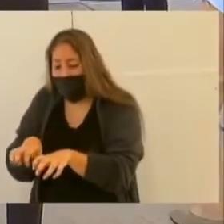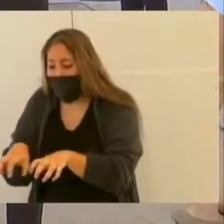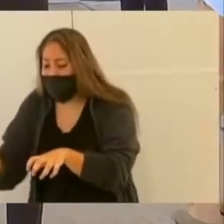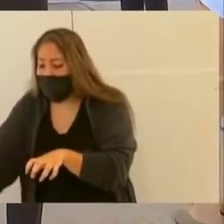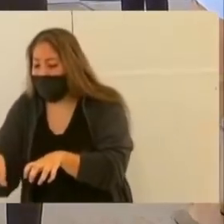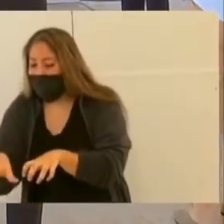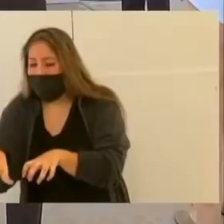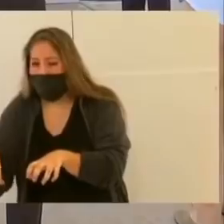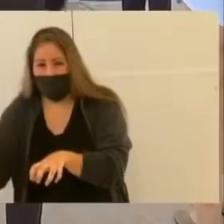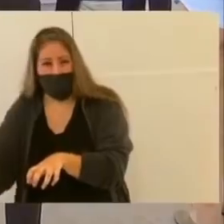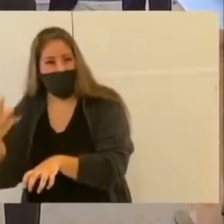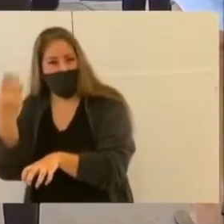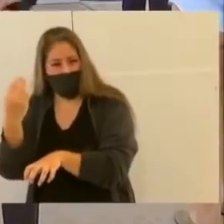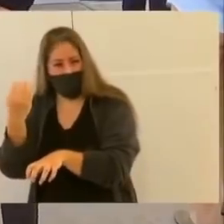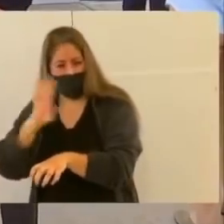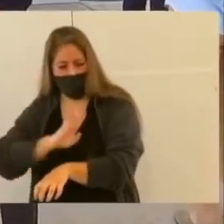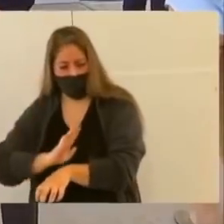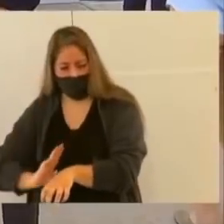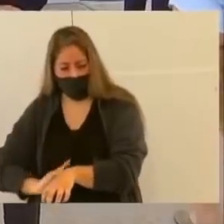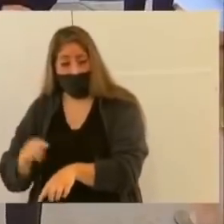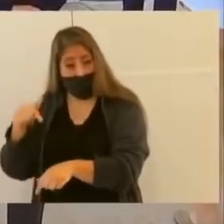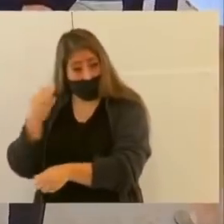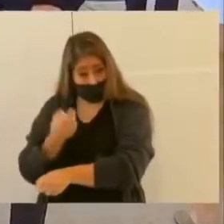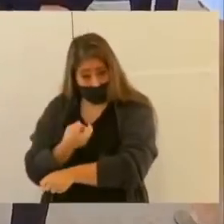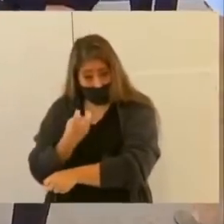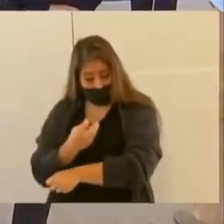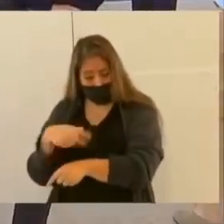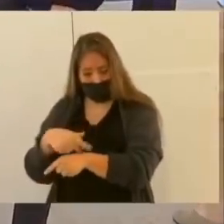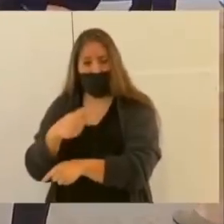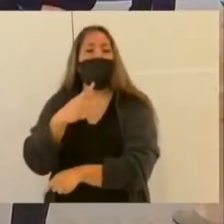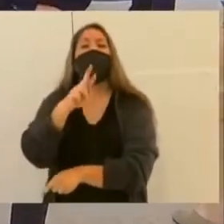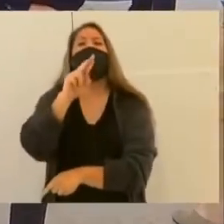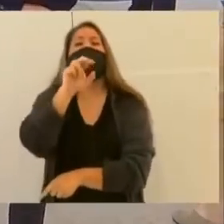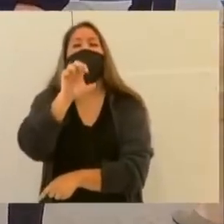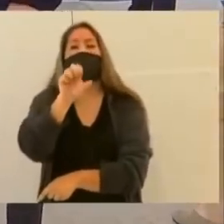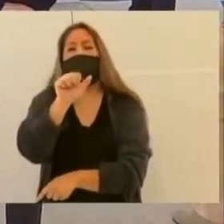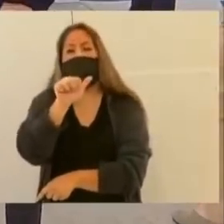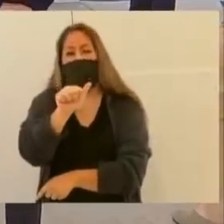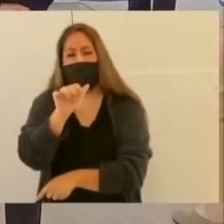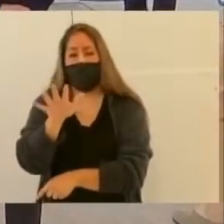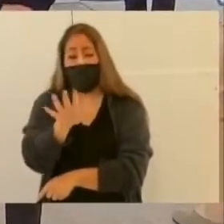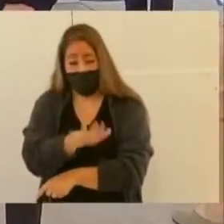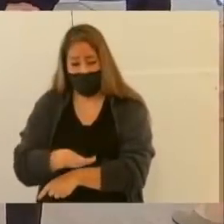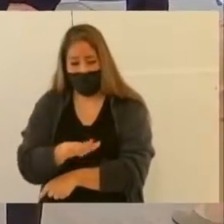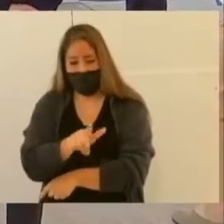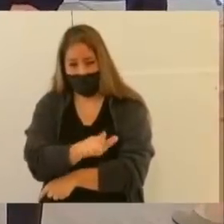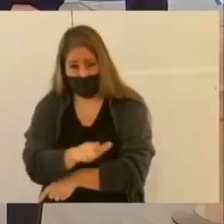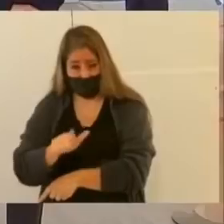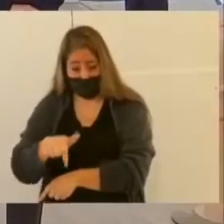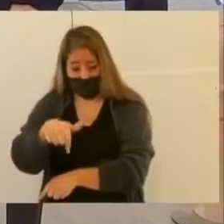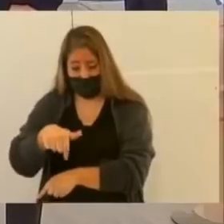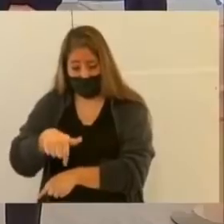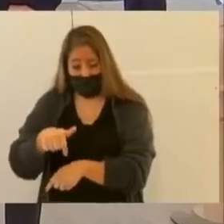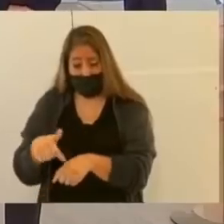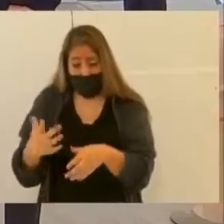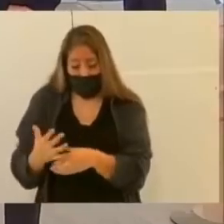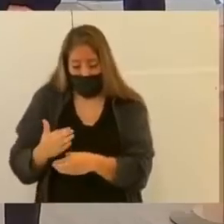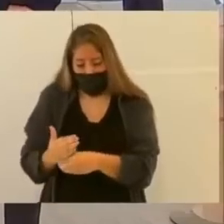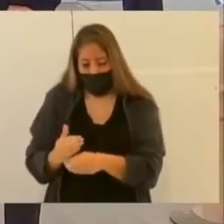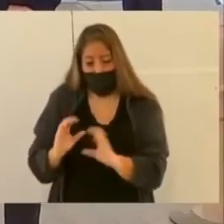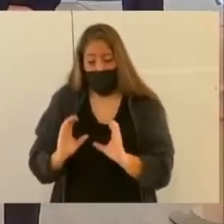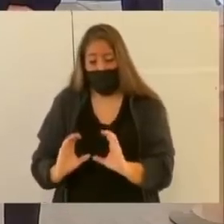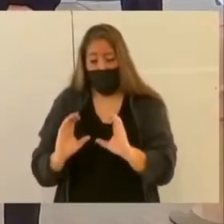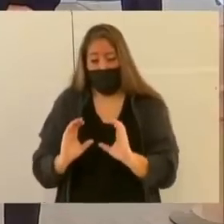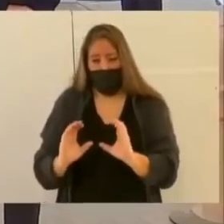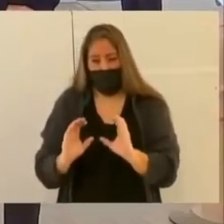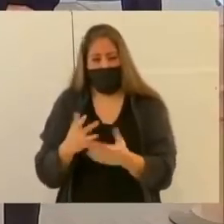más quiero señalar que estas presas pues son el beneficio de la comarca lagunera. Aquí se almacenan cerca